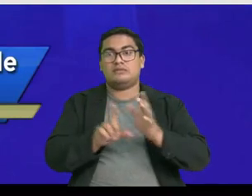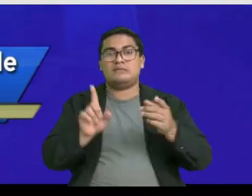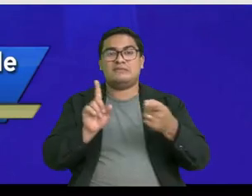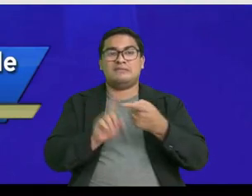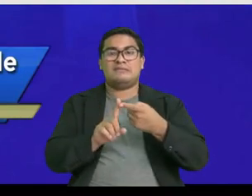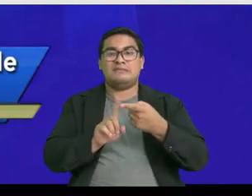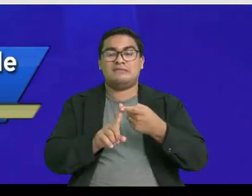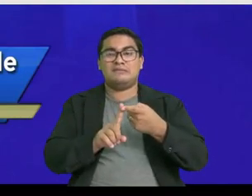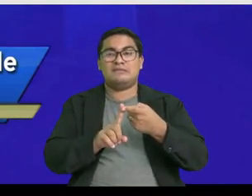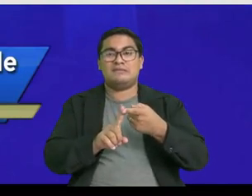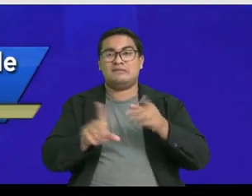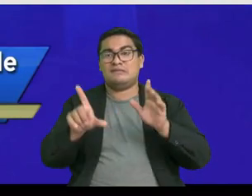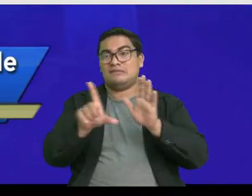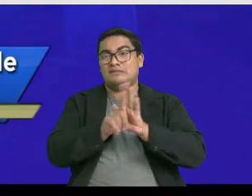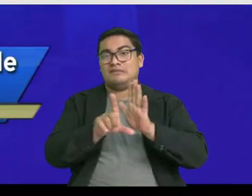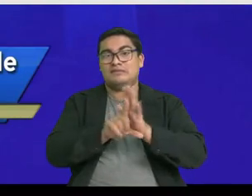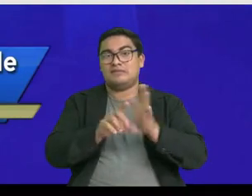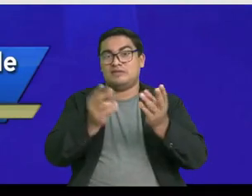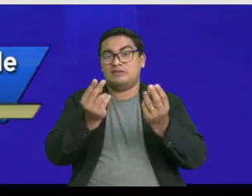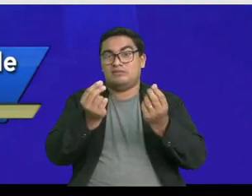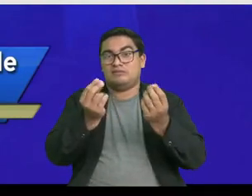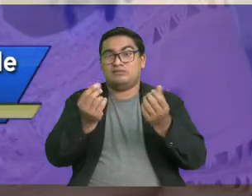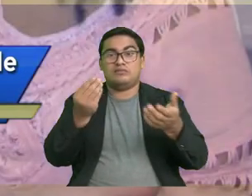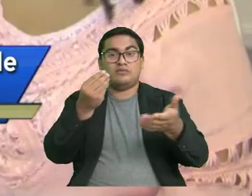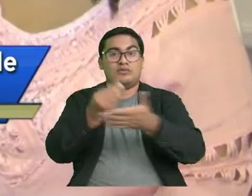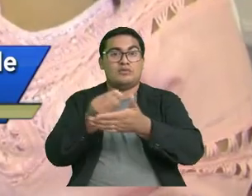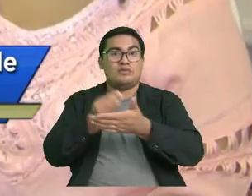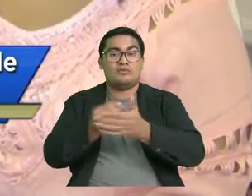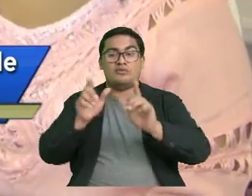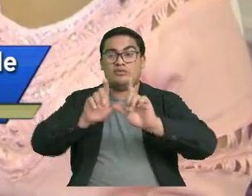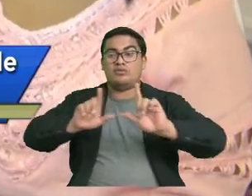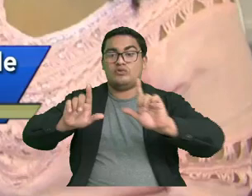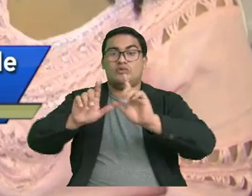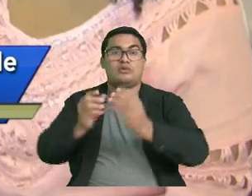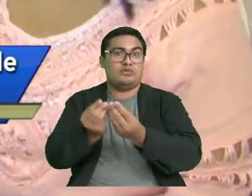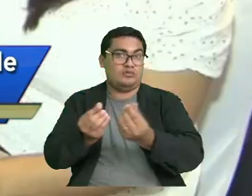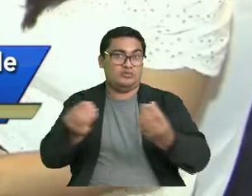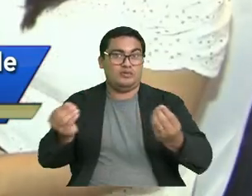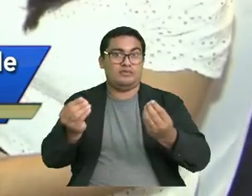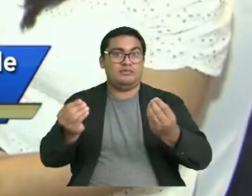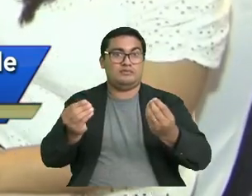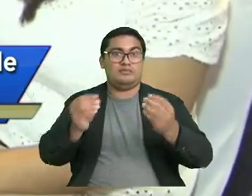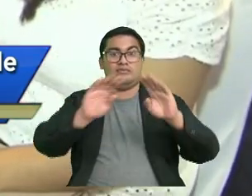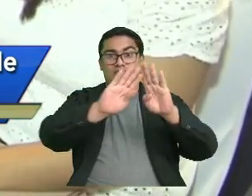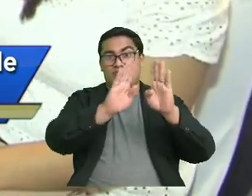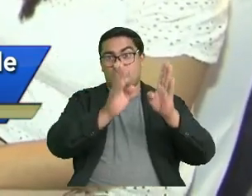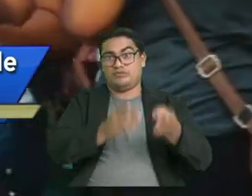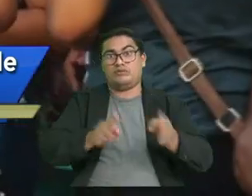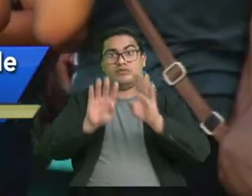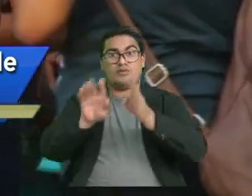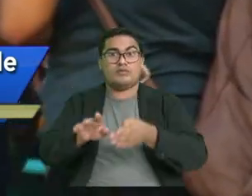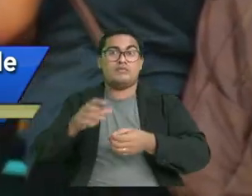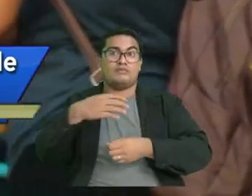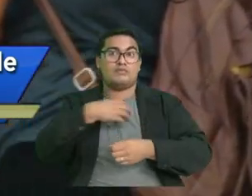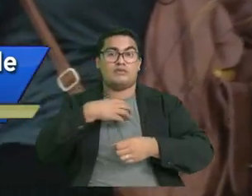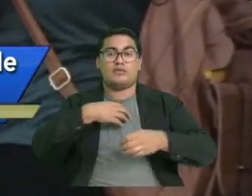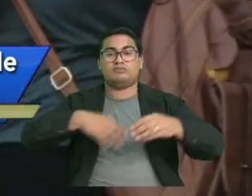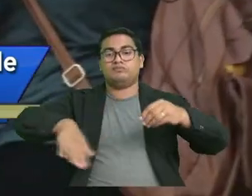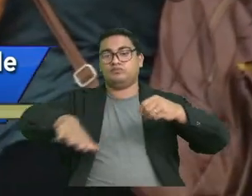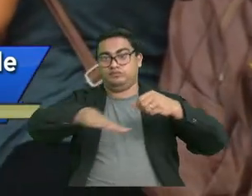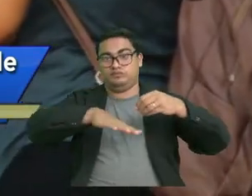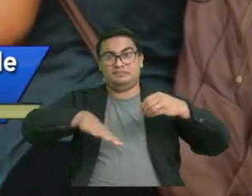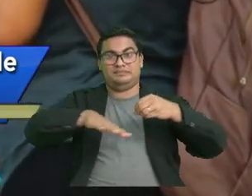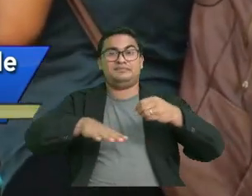por favor, creadora del Fondo para la Compra de Tierra con Equidad de Género para la Mujer. Esa ley es muy importante porque